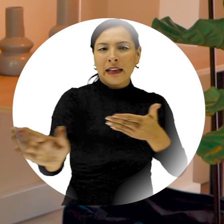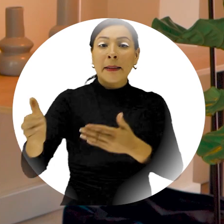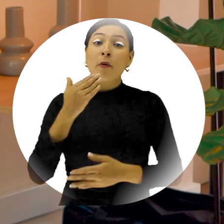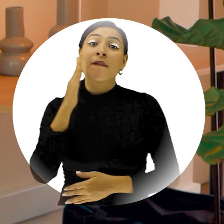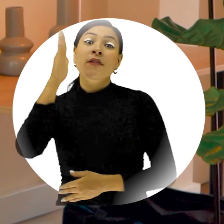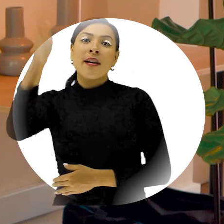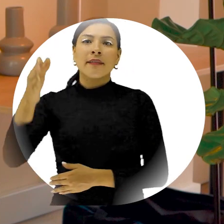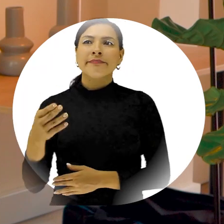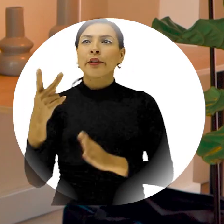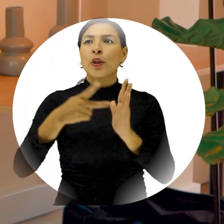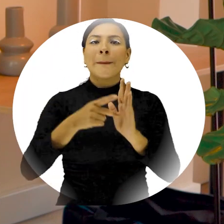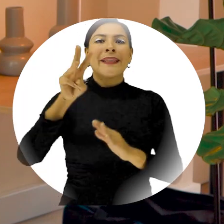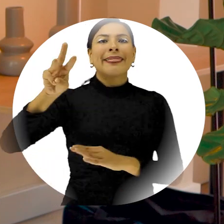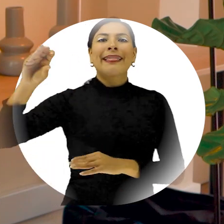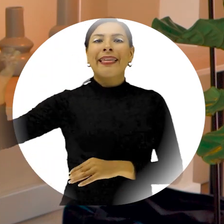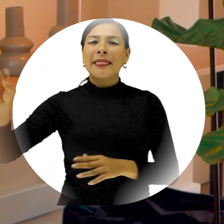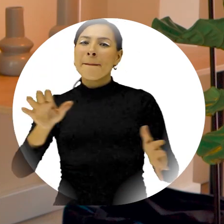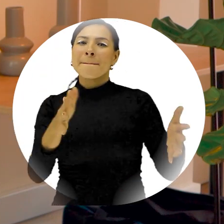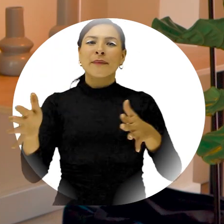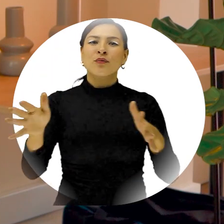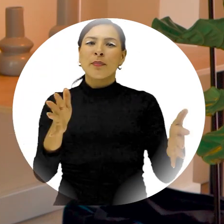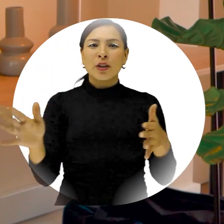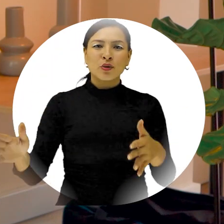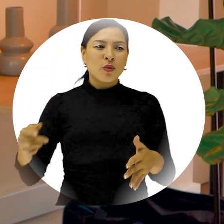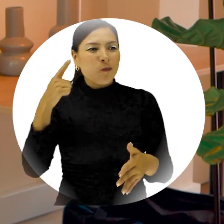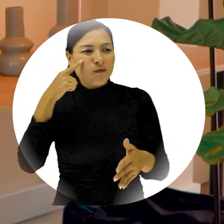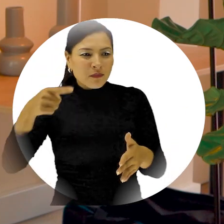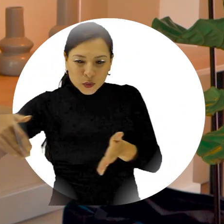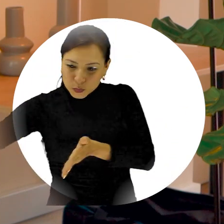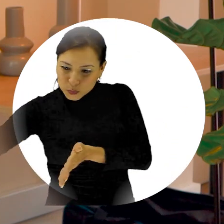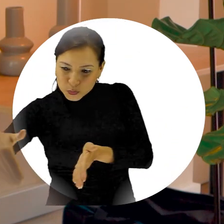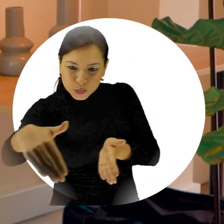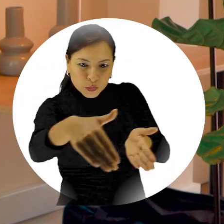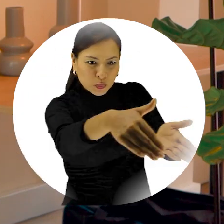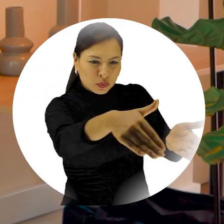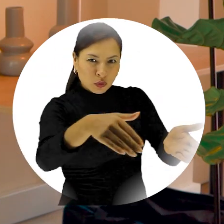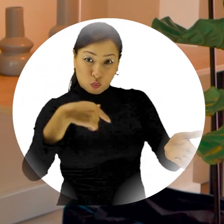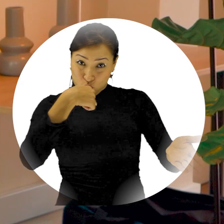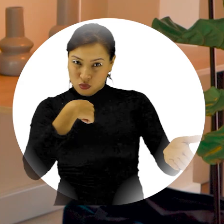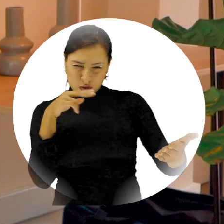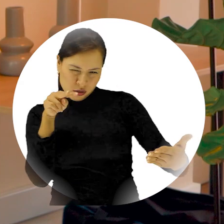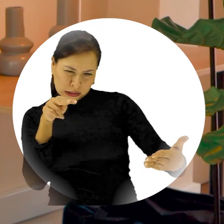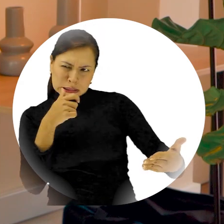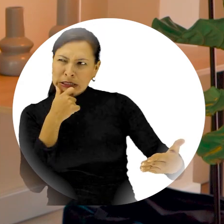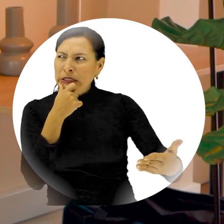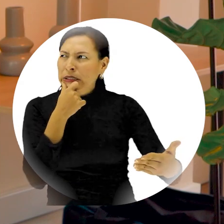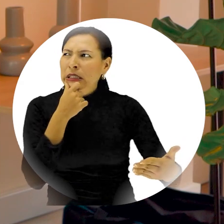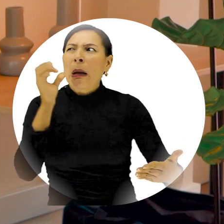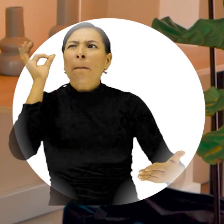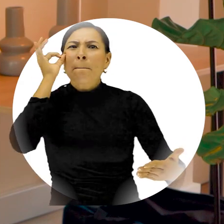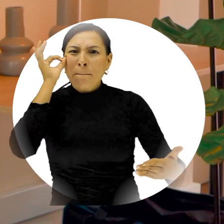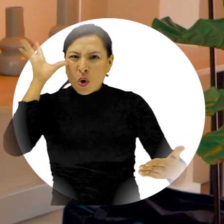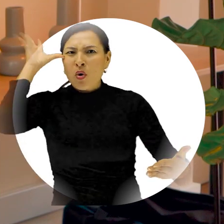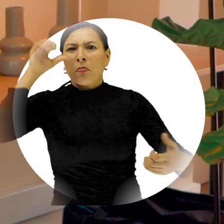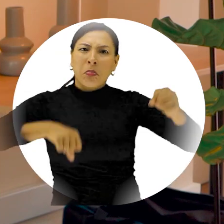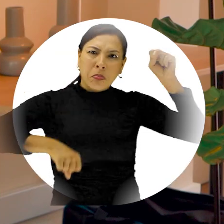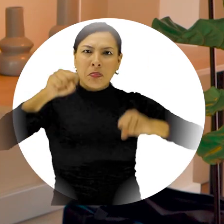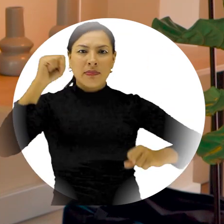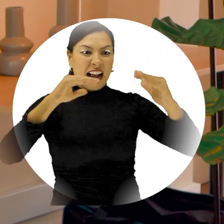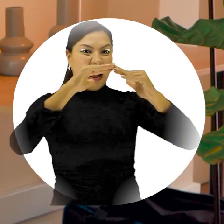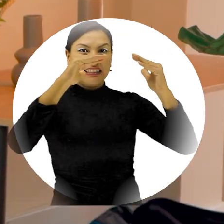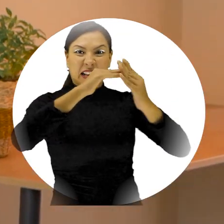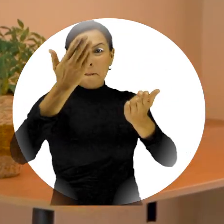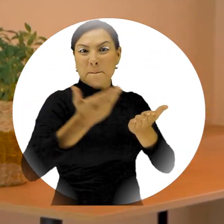una carretera, un no sé qué, entonces ahí uno ya mira, ¿es posible que tumben esta casa o no? ¿Le invierto, tomo el riesgo o no? Eso ya también